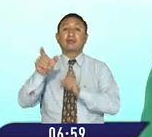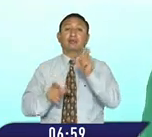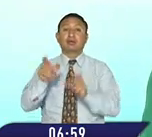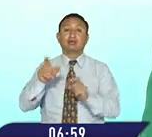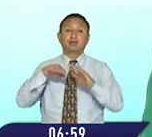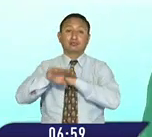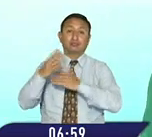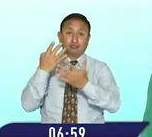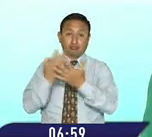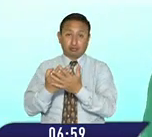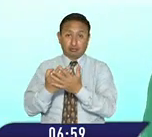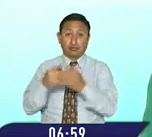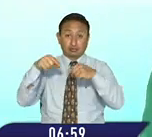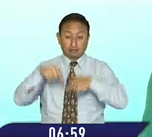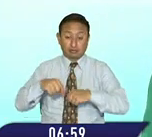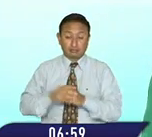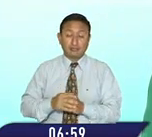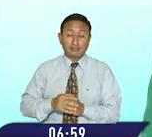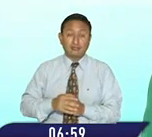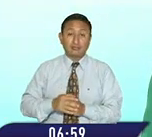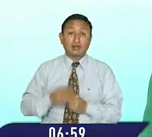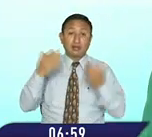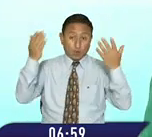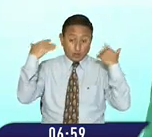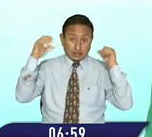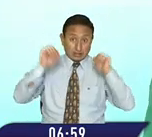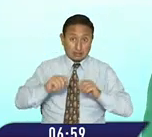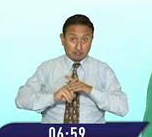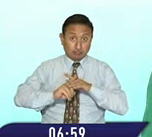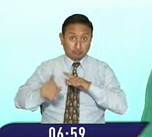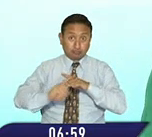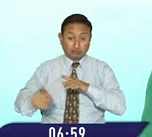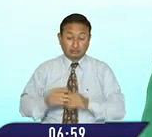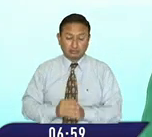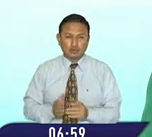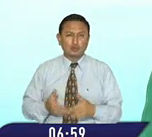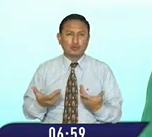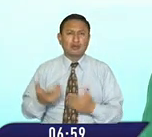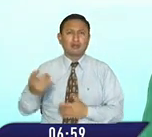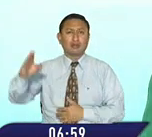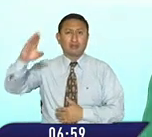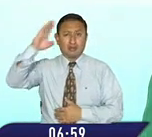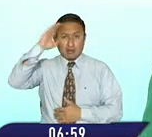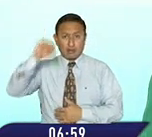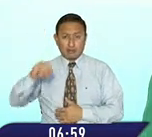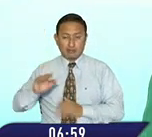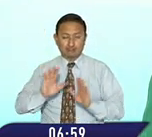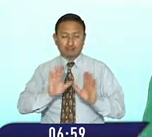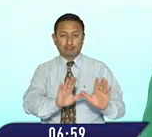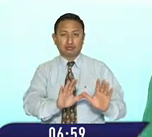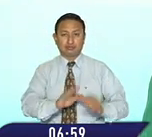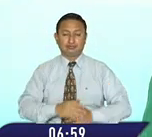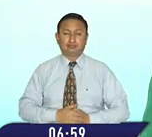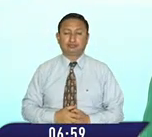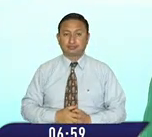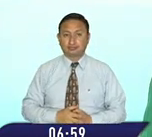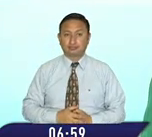libertad intentaron fugarse de la cárcel regional de Guayaquil. La evasión fue impedida por personal de las Fuerzas Armadas.